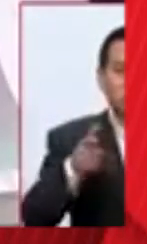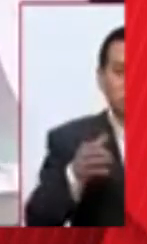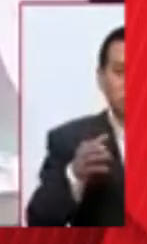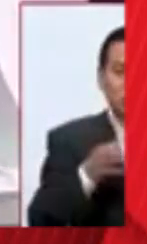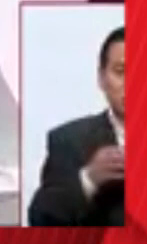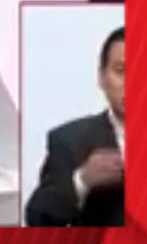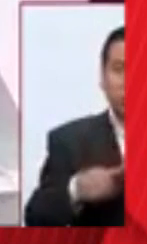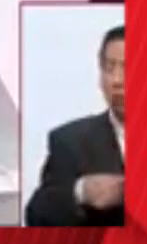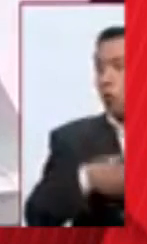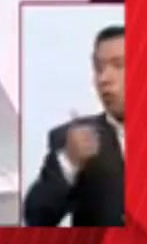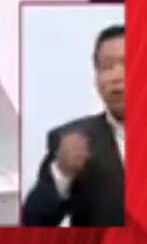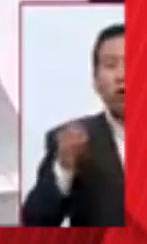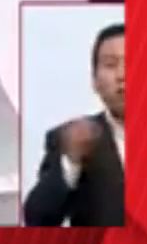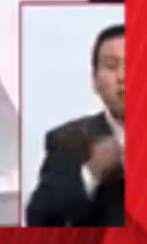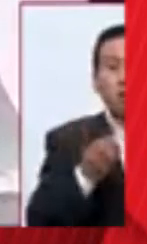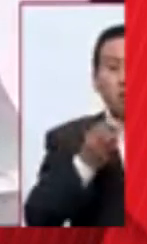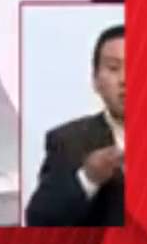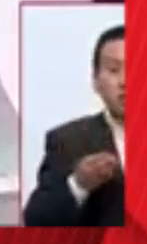un material